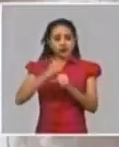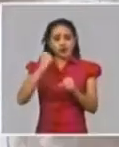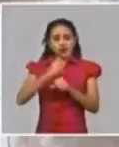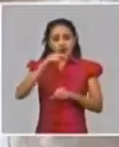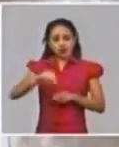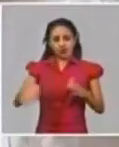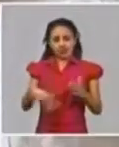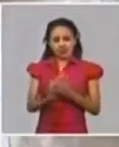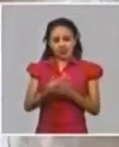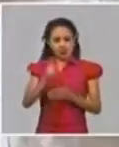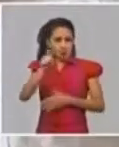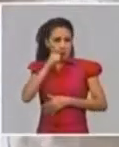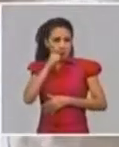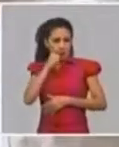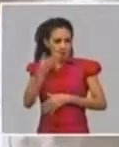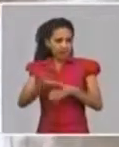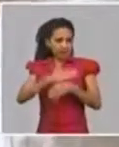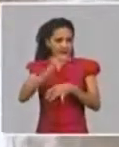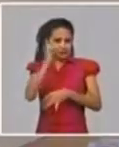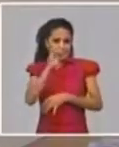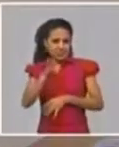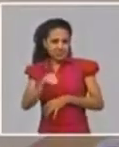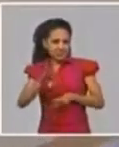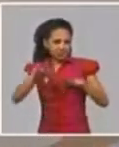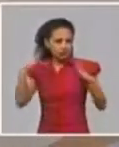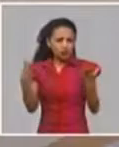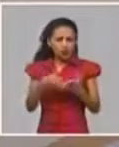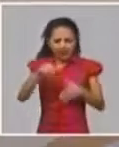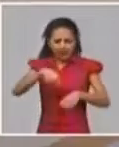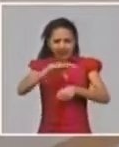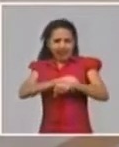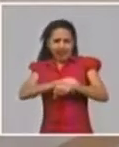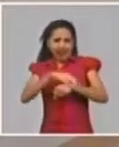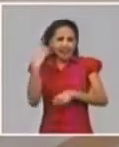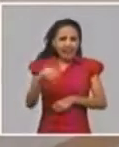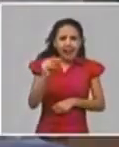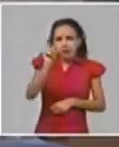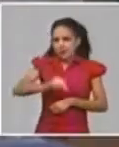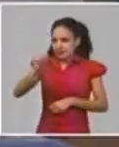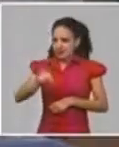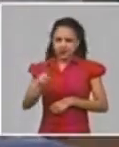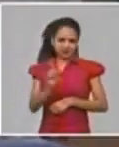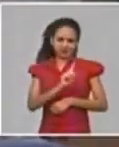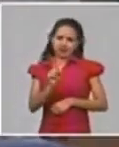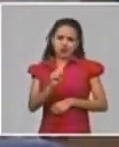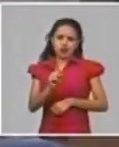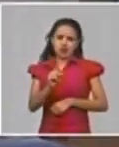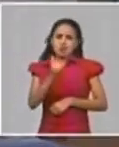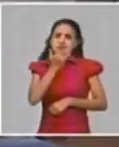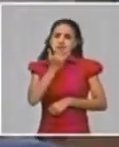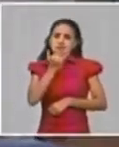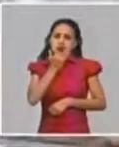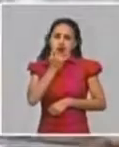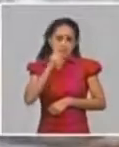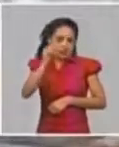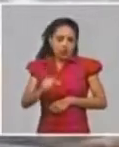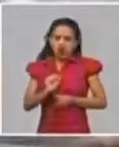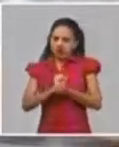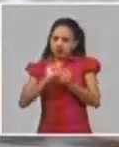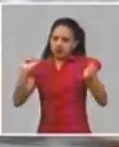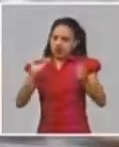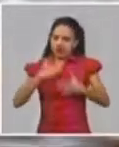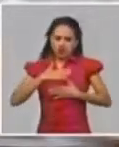de todas esas barbaridades, pues que son hombres libres, soberanos, que toman esa decisión. Pero además,